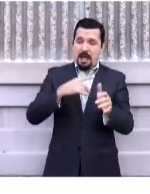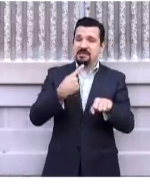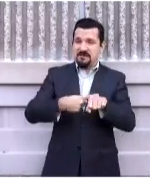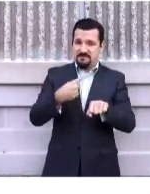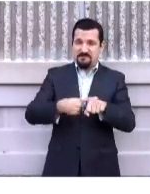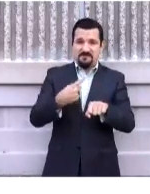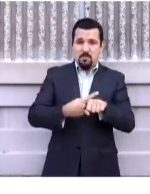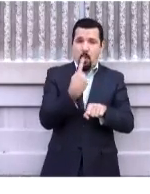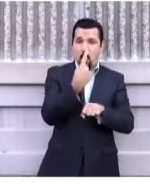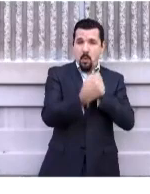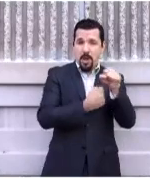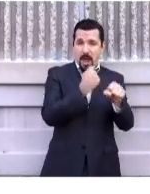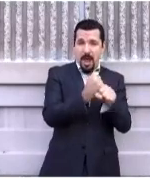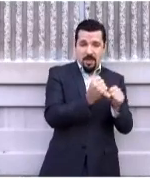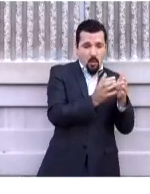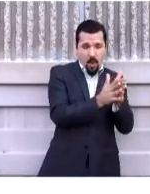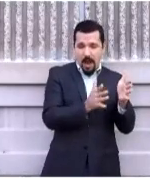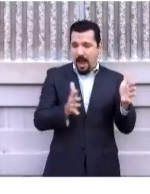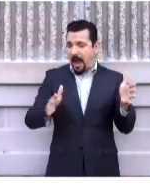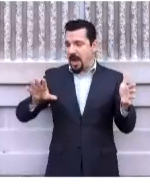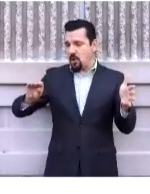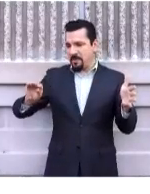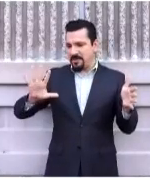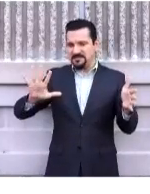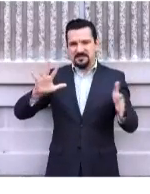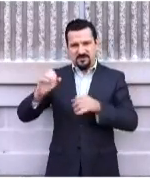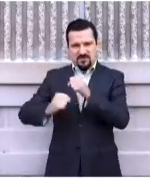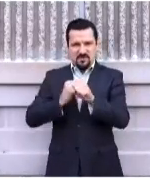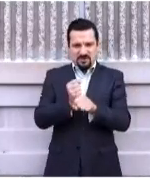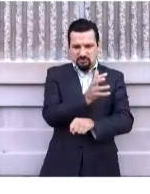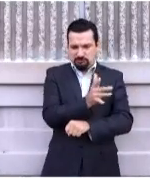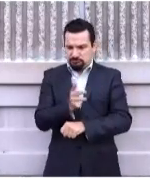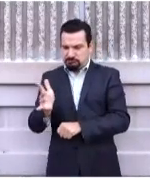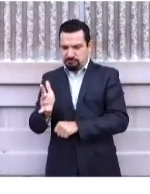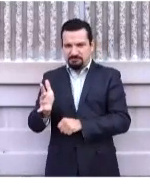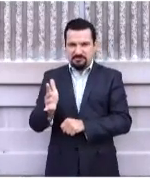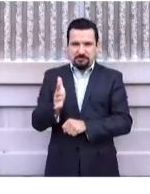año, hasta un máximo de 95.